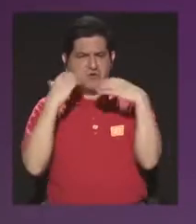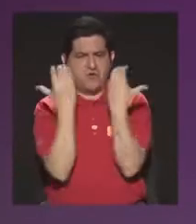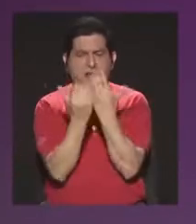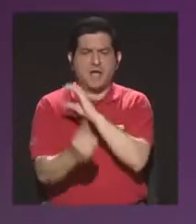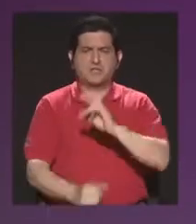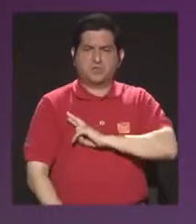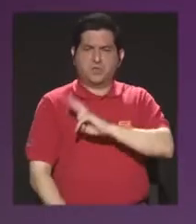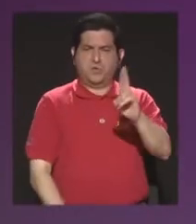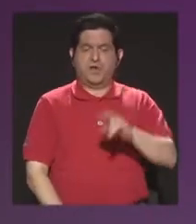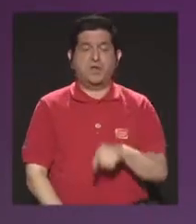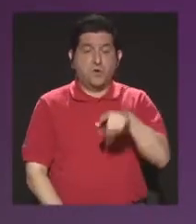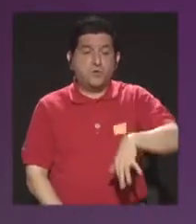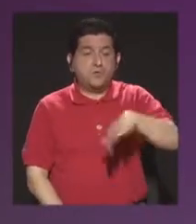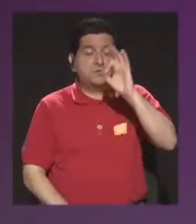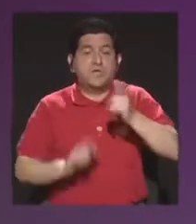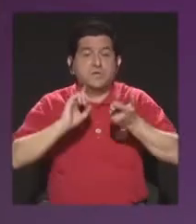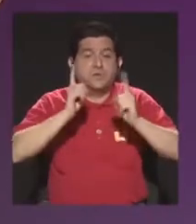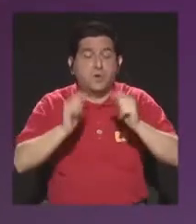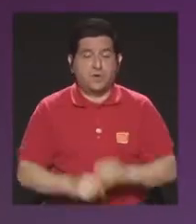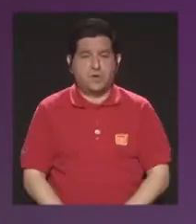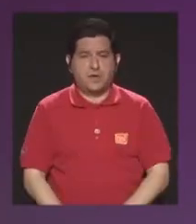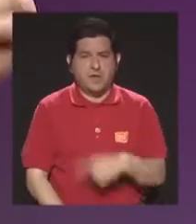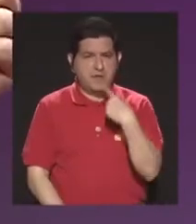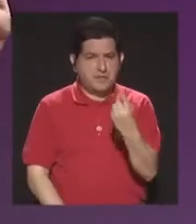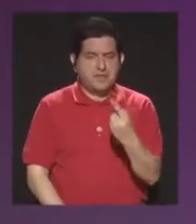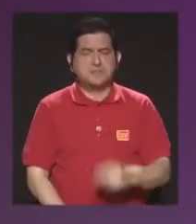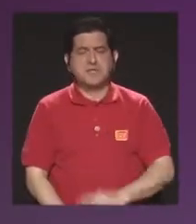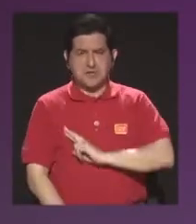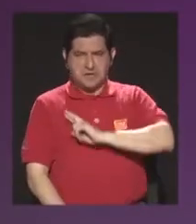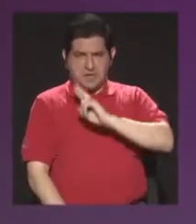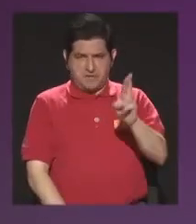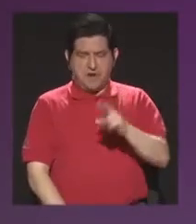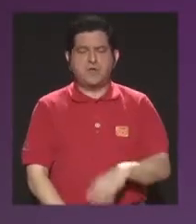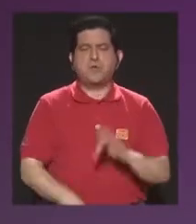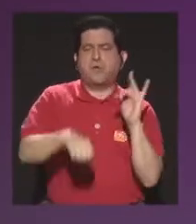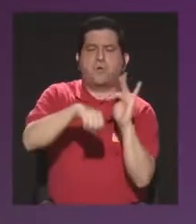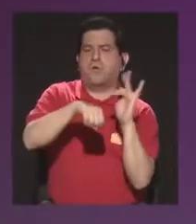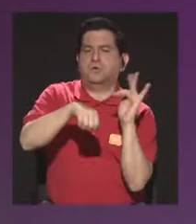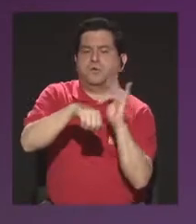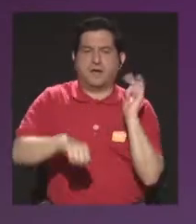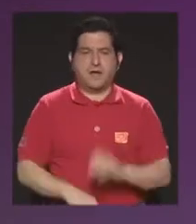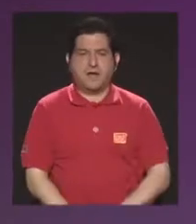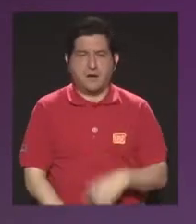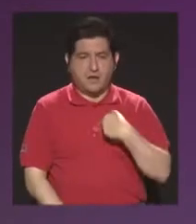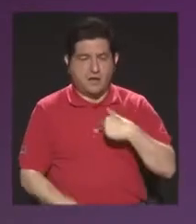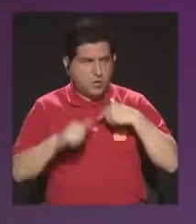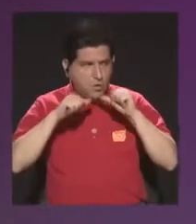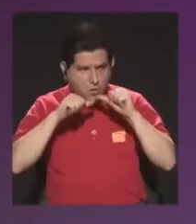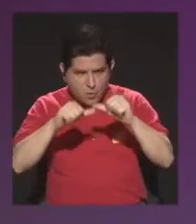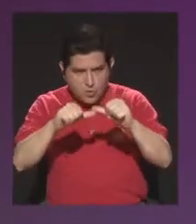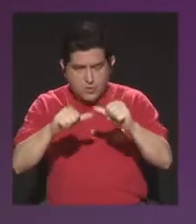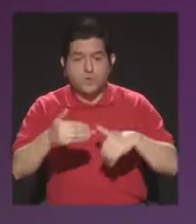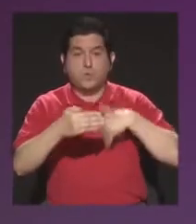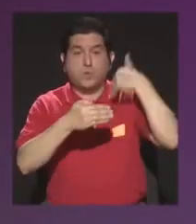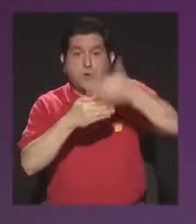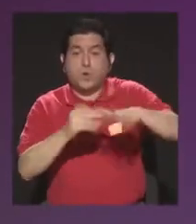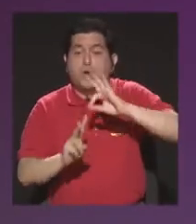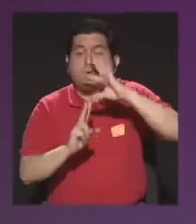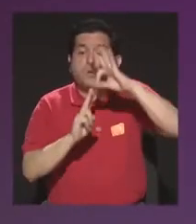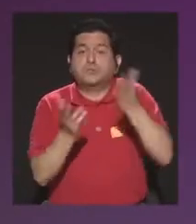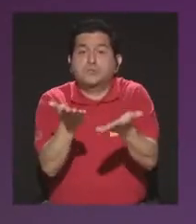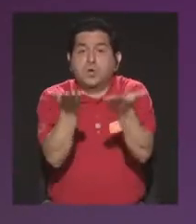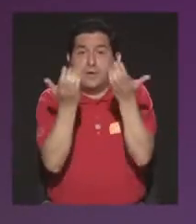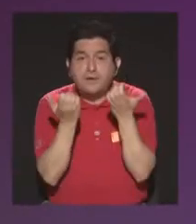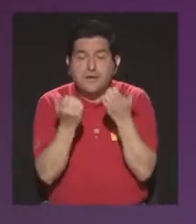puedes escoger el tipo de acoso que estás viviendo, por ejemplo puedo decir que es religioso y que es tocamientos y le doy continuar y te va a dar la opción de que si